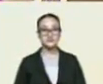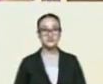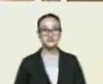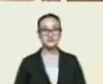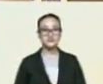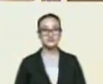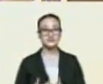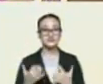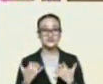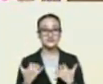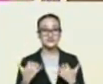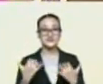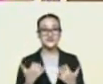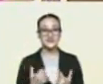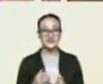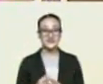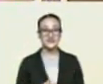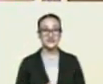Aquí está